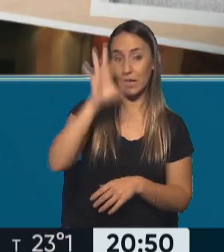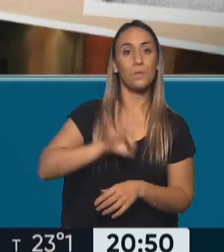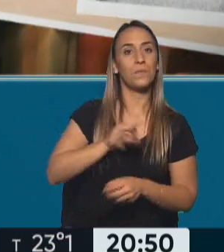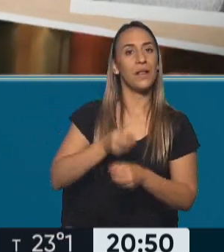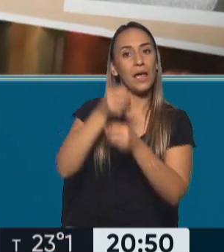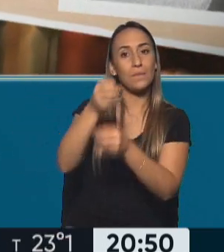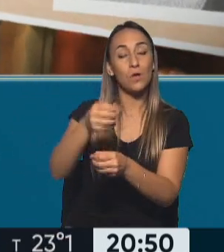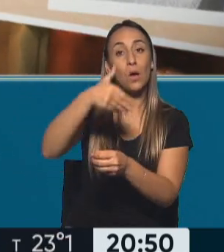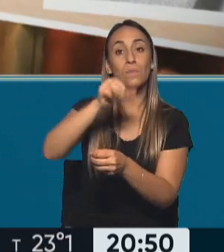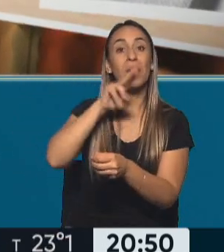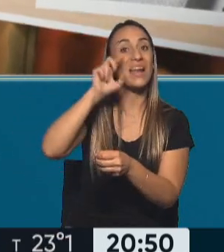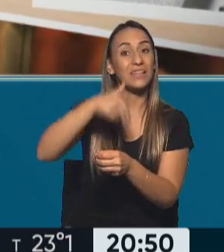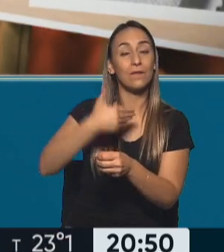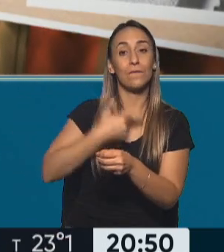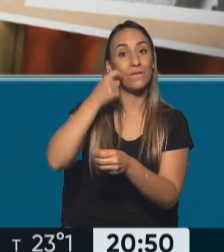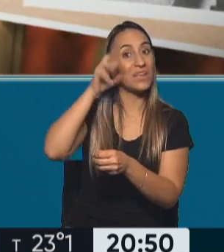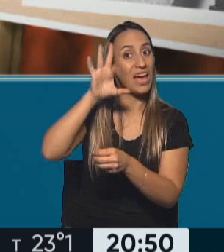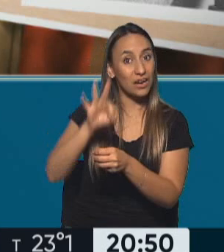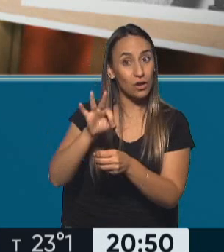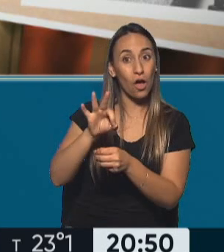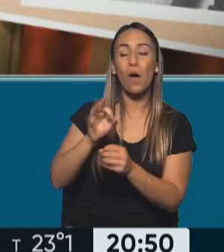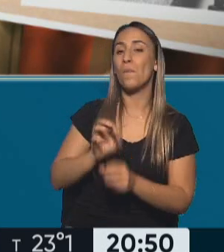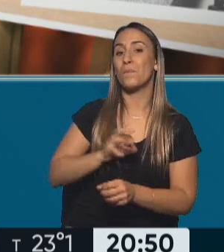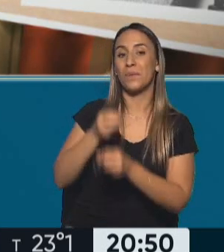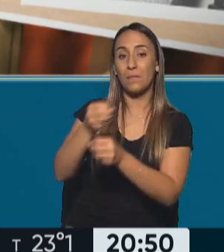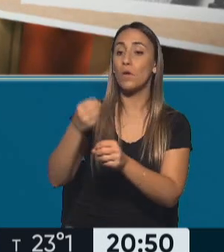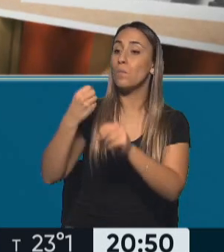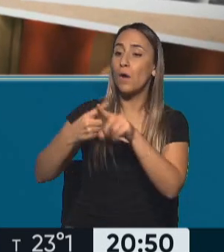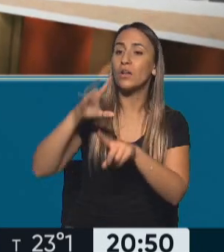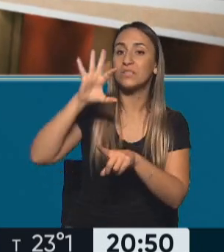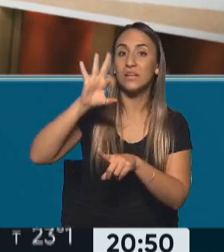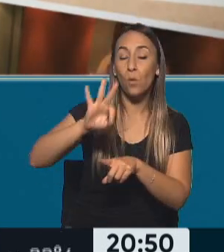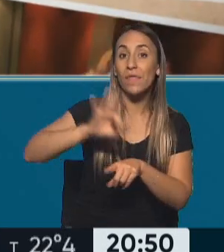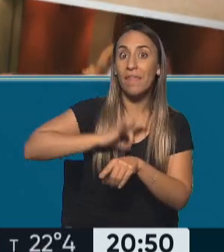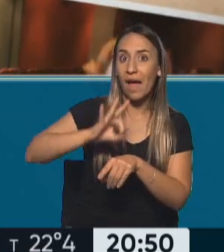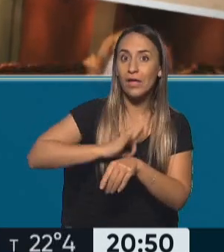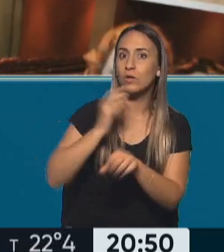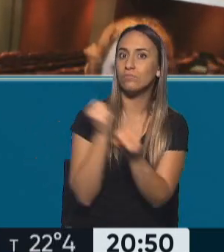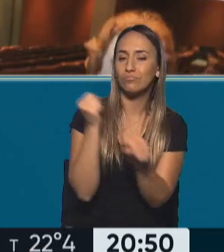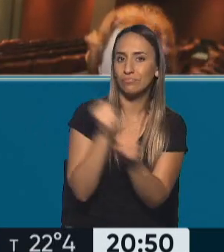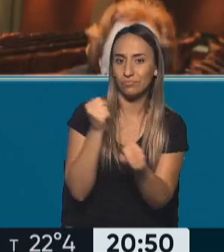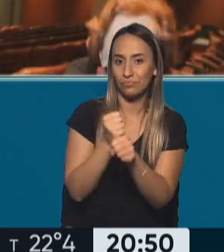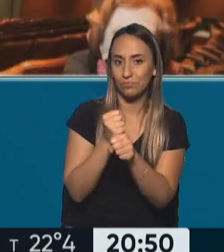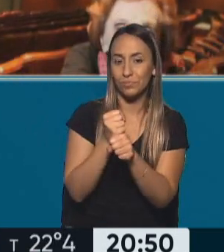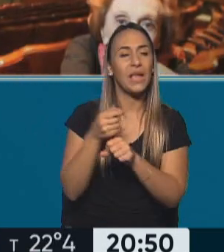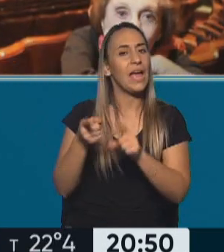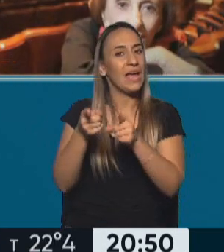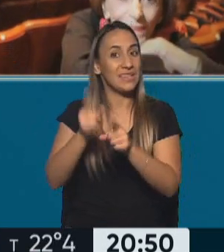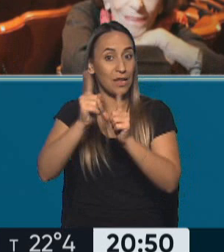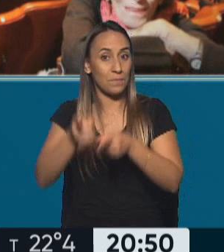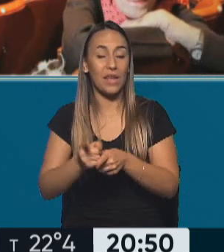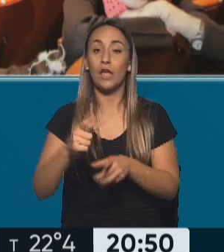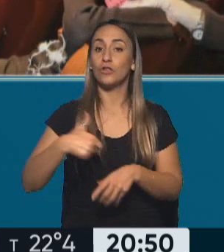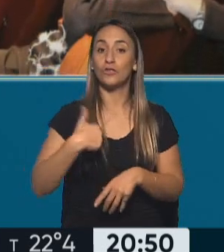premio Martín Fierro a la trayectoria por sus más de 50 años en los medios. Hilda Bernard, además, era la socia